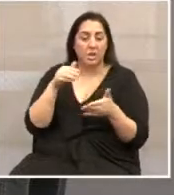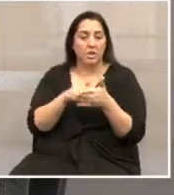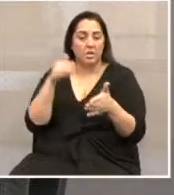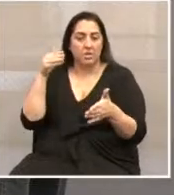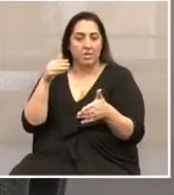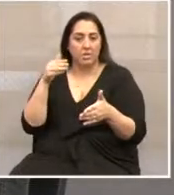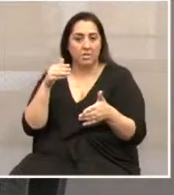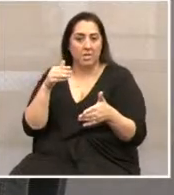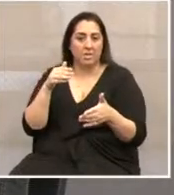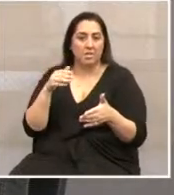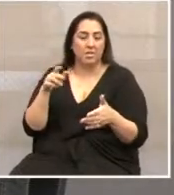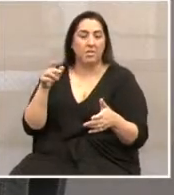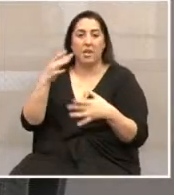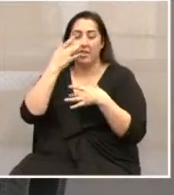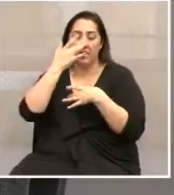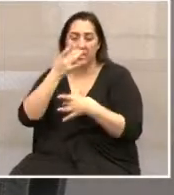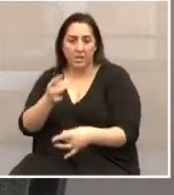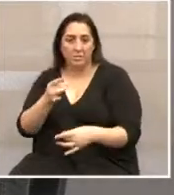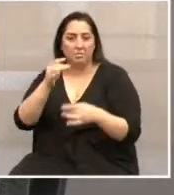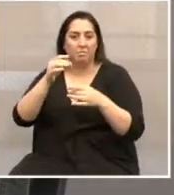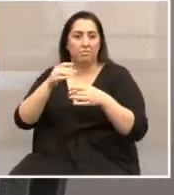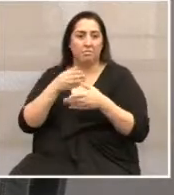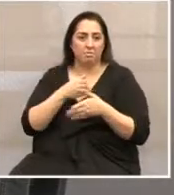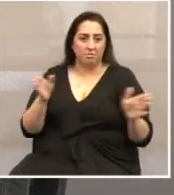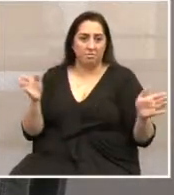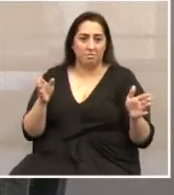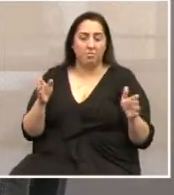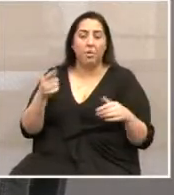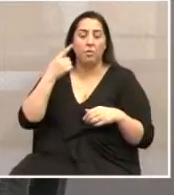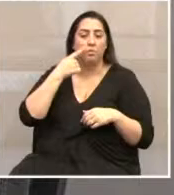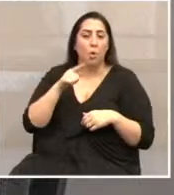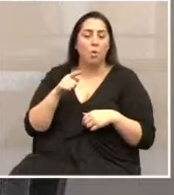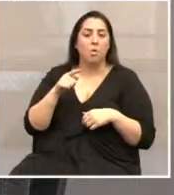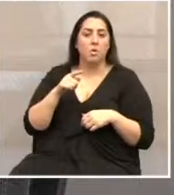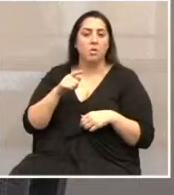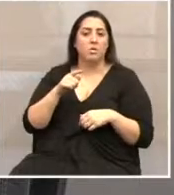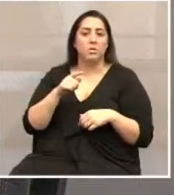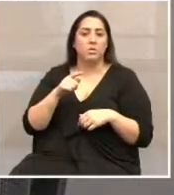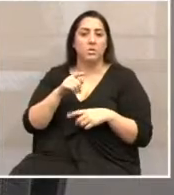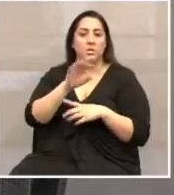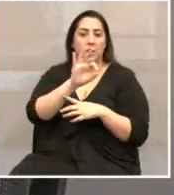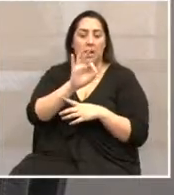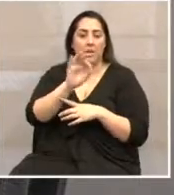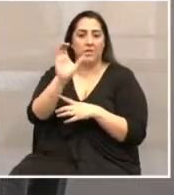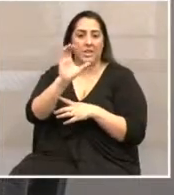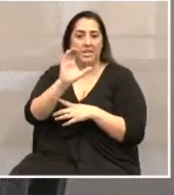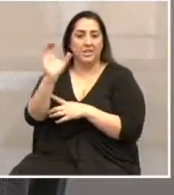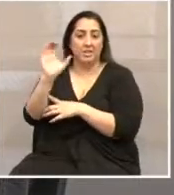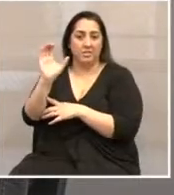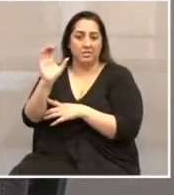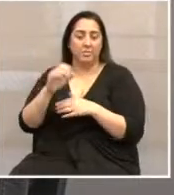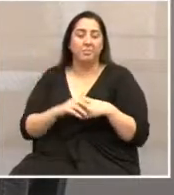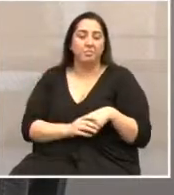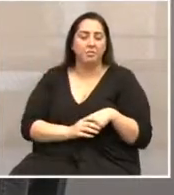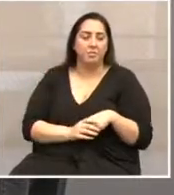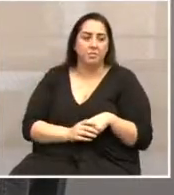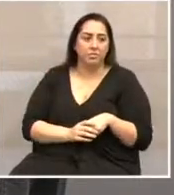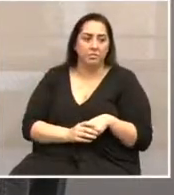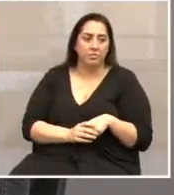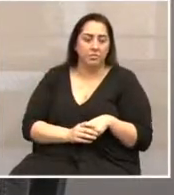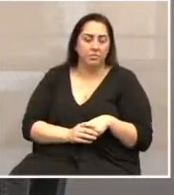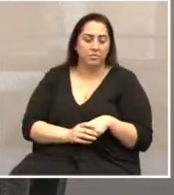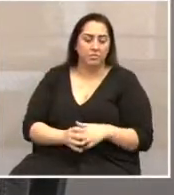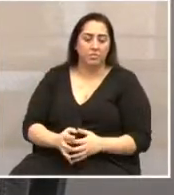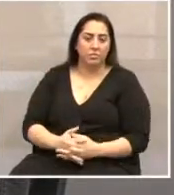interés público, el estándar de la Comisión de Comunicaciones Federales. Nosotros tuvimos